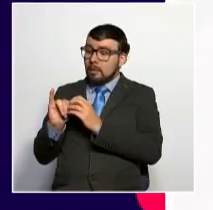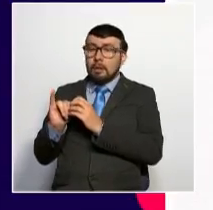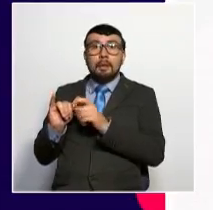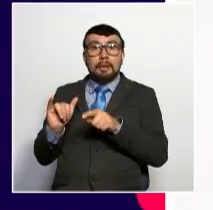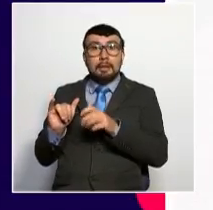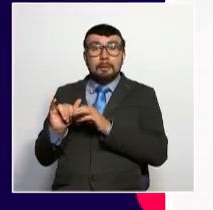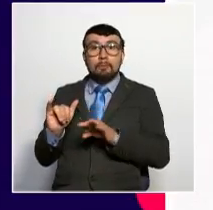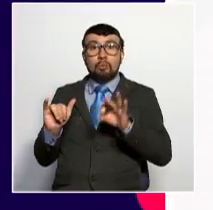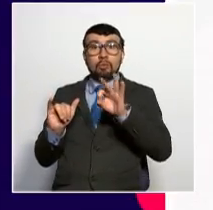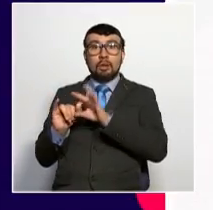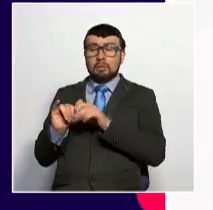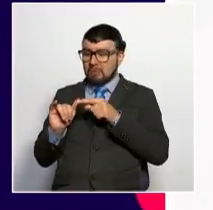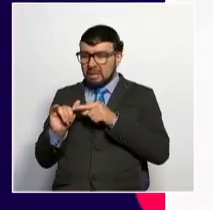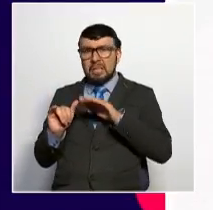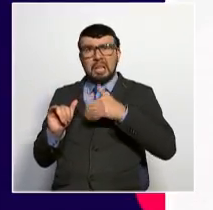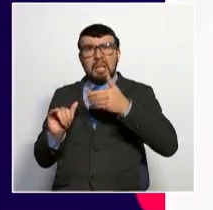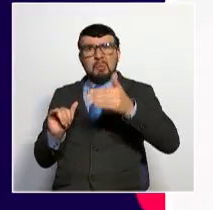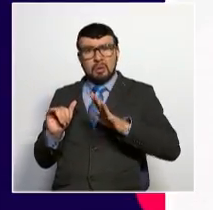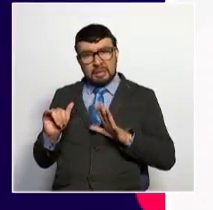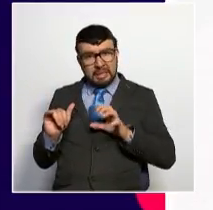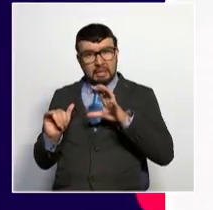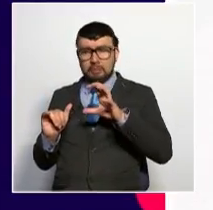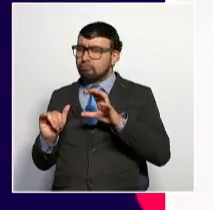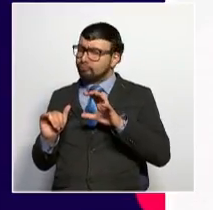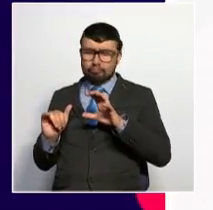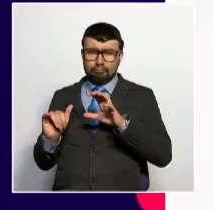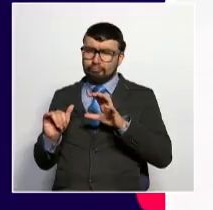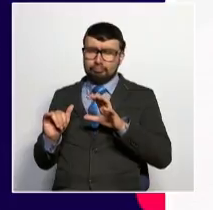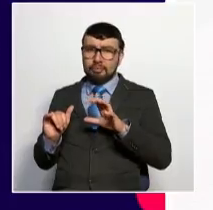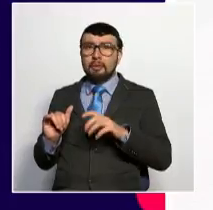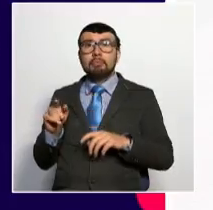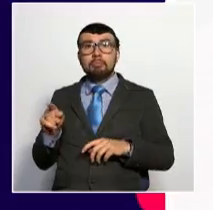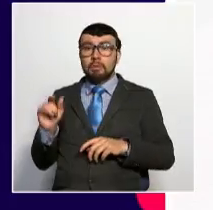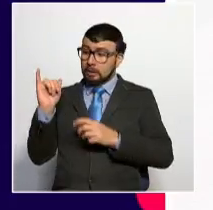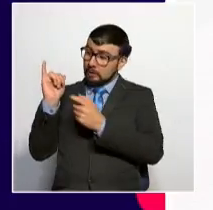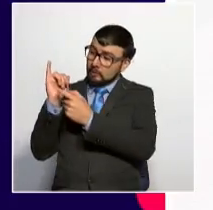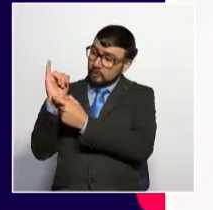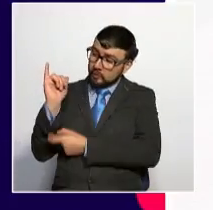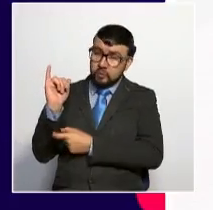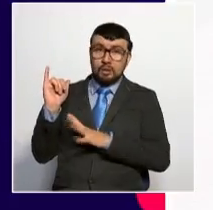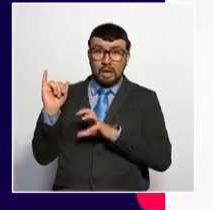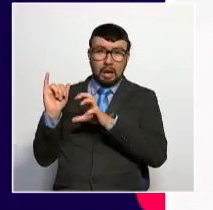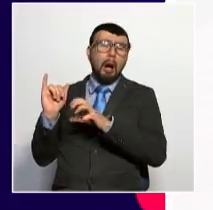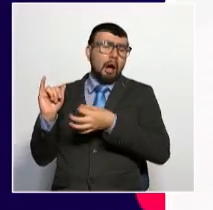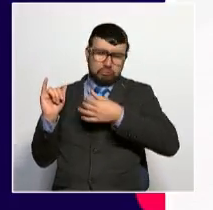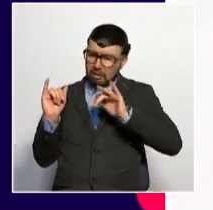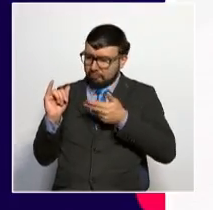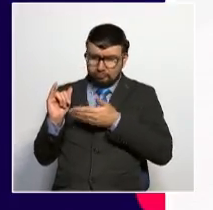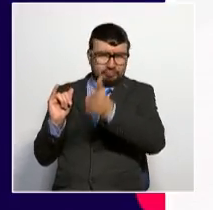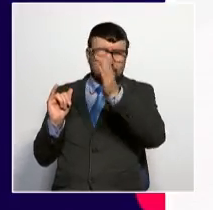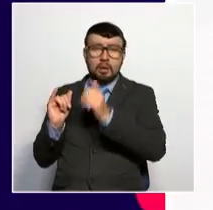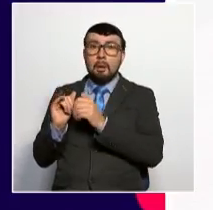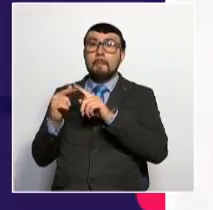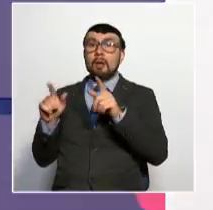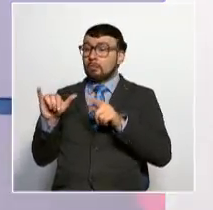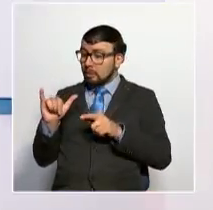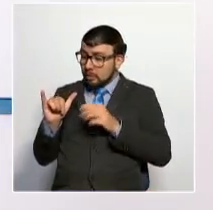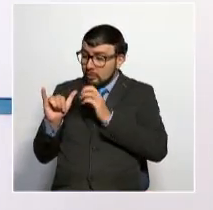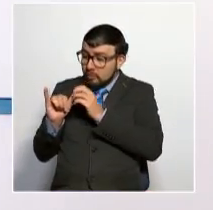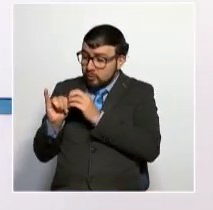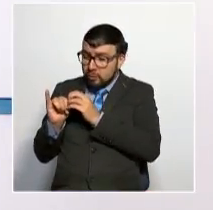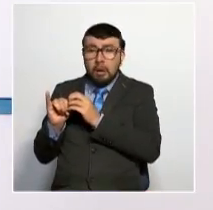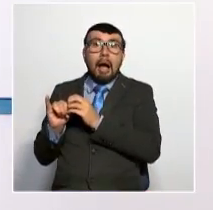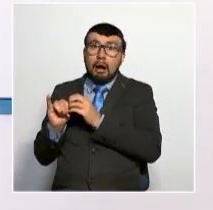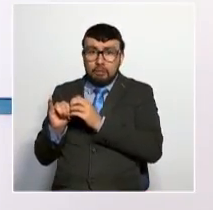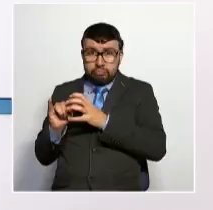importante, no se transforman en cáncer. El cáncer de útero aparece como cáncer y ya. Entonces un mioma que se me volvió cáncer, no, era que tenía